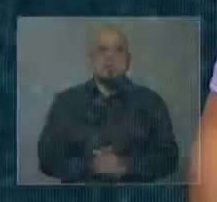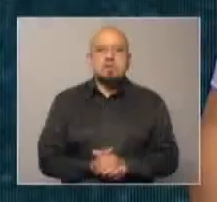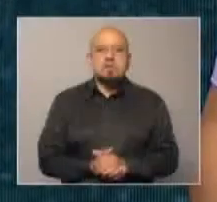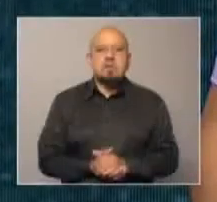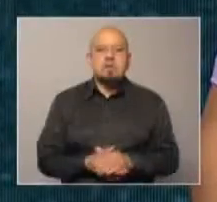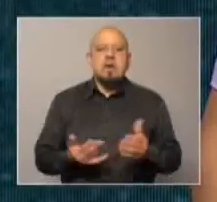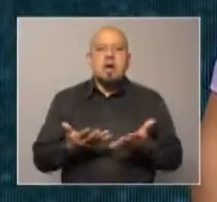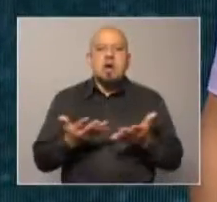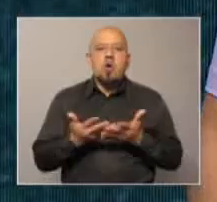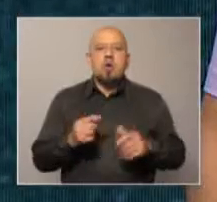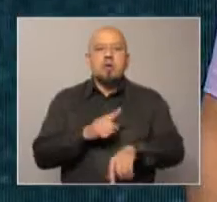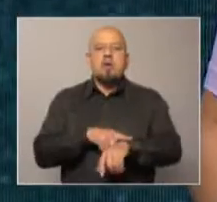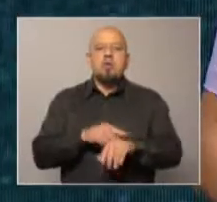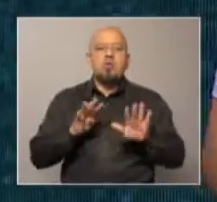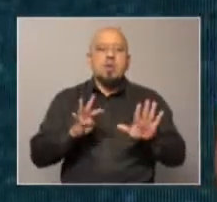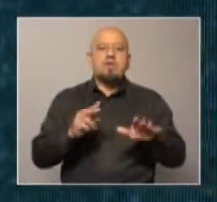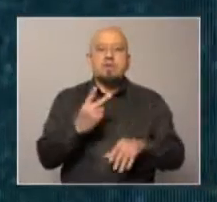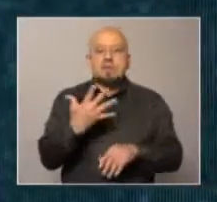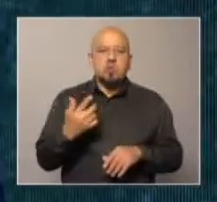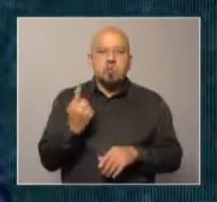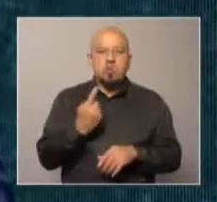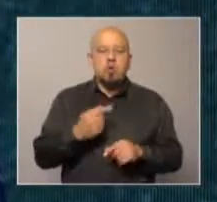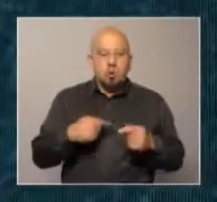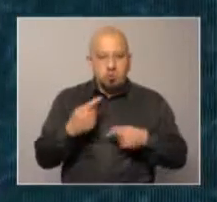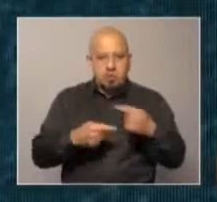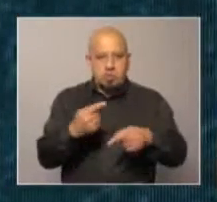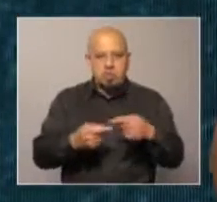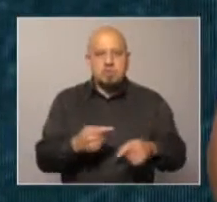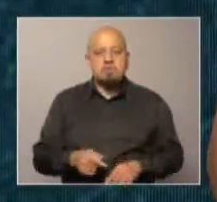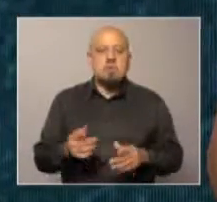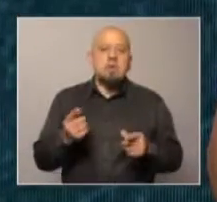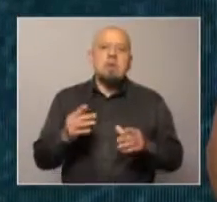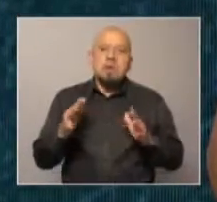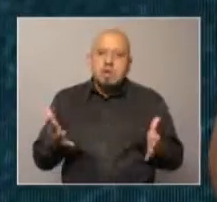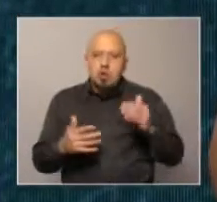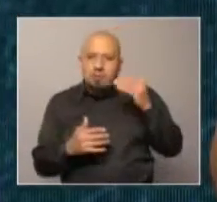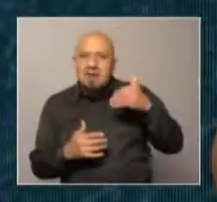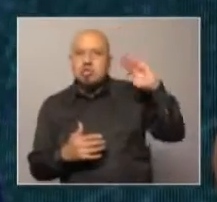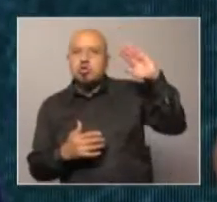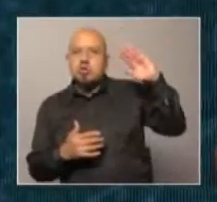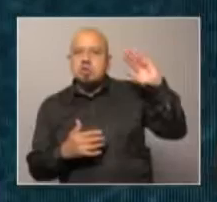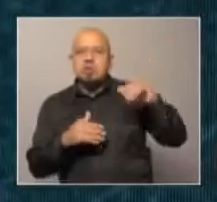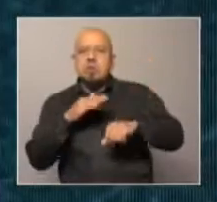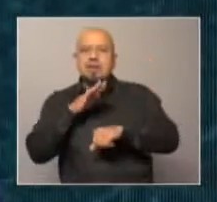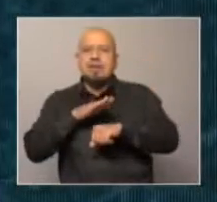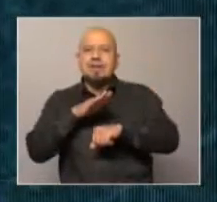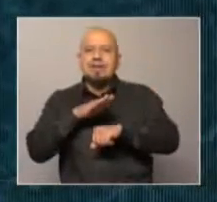Son las 21 y 25 minutos y seguimos adelante en La Letra Chica. A pesar de que los adultos son responsables